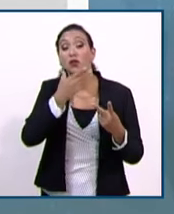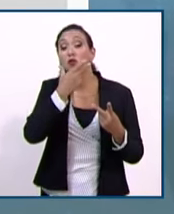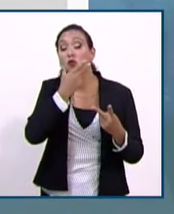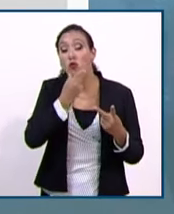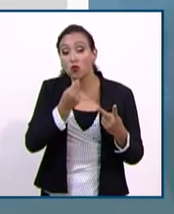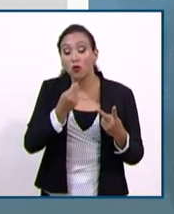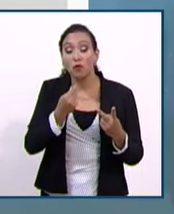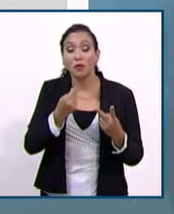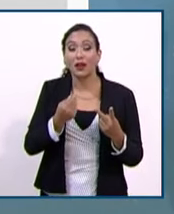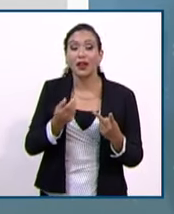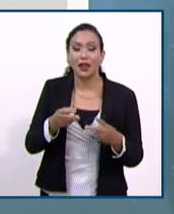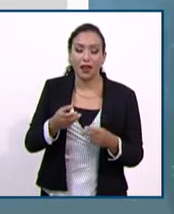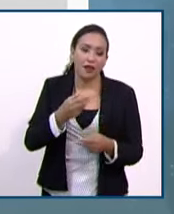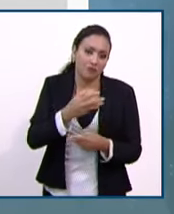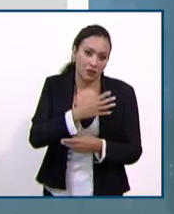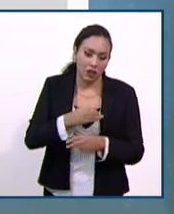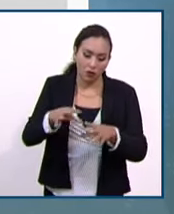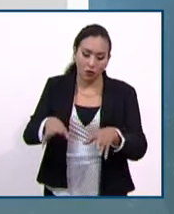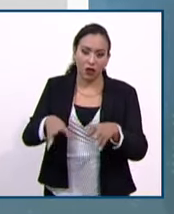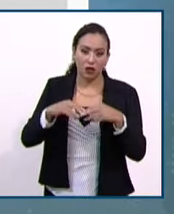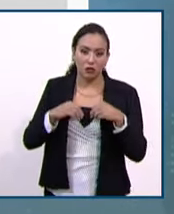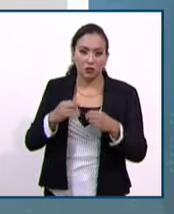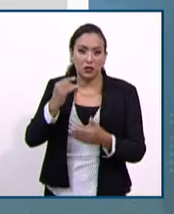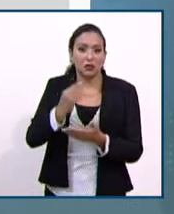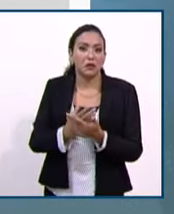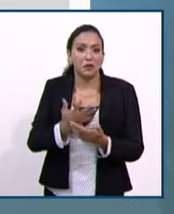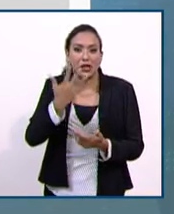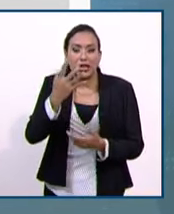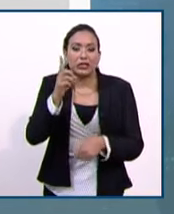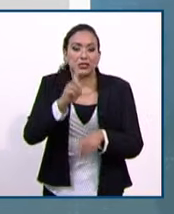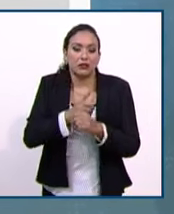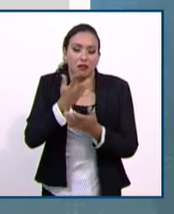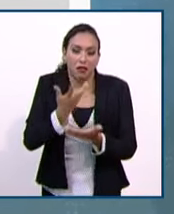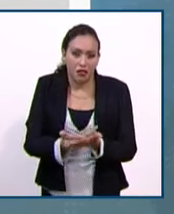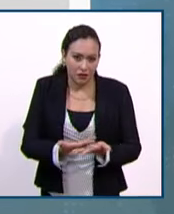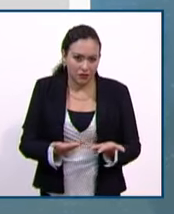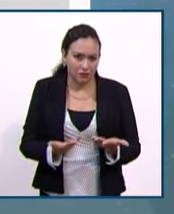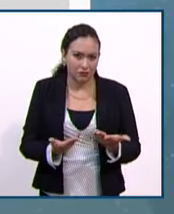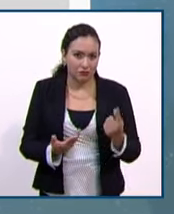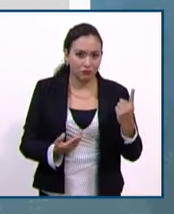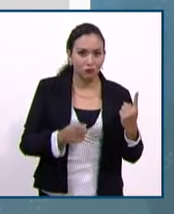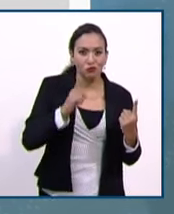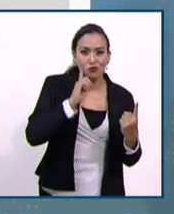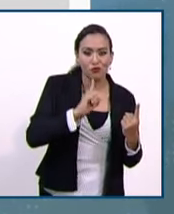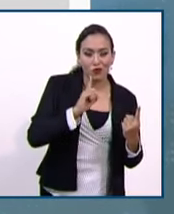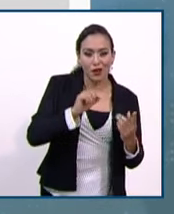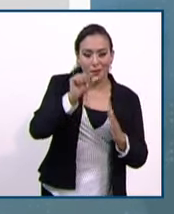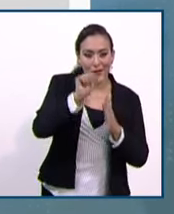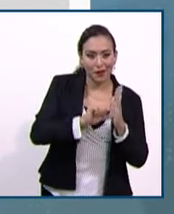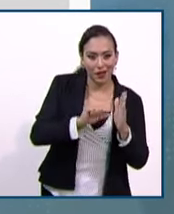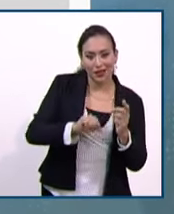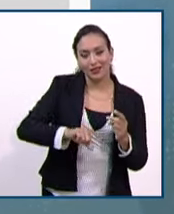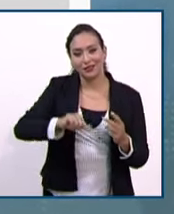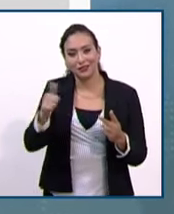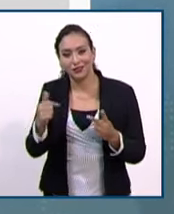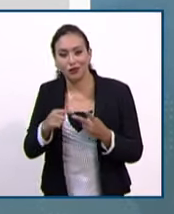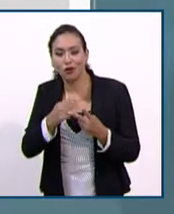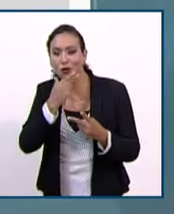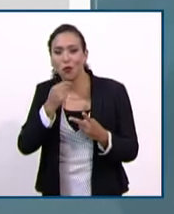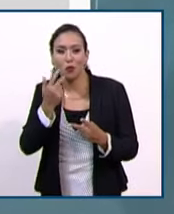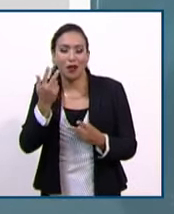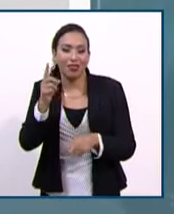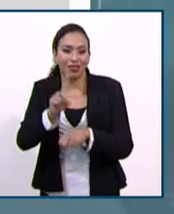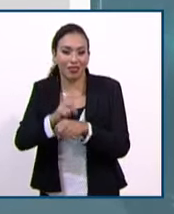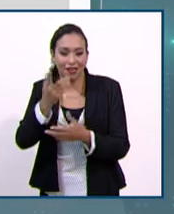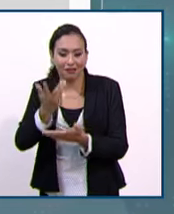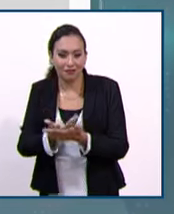5 días. Entonces, están exactamente en el mismo supuesto. Cada vez son menos los ejemplos. Y aquí la Suprema Corte ha